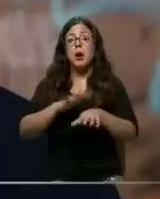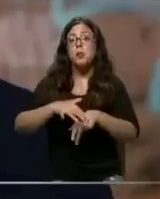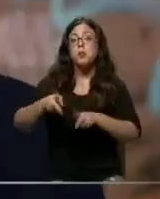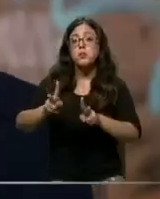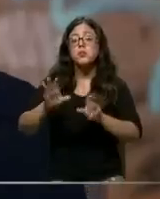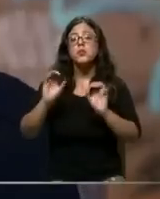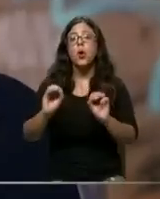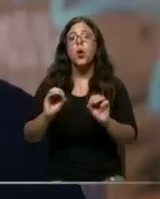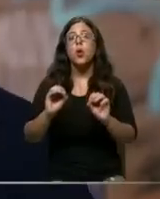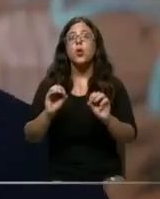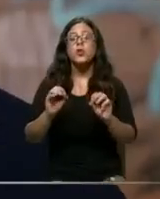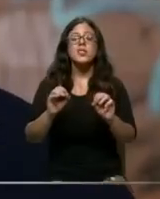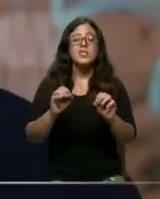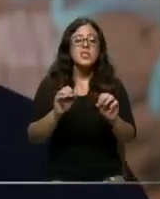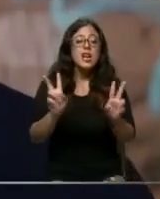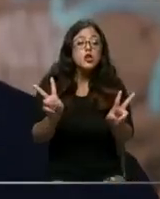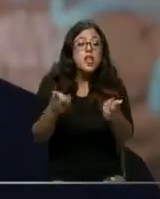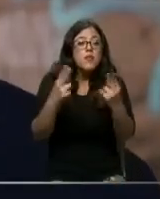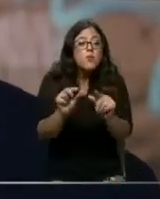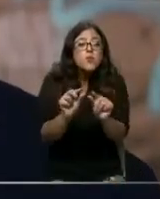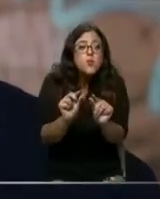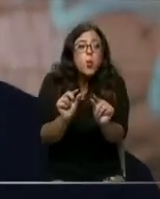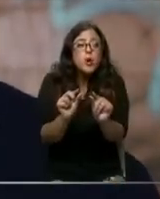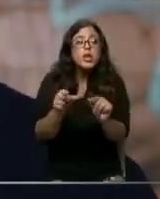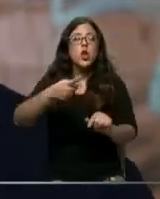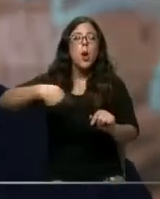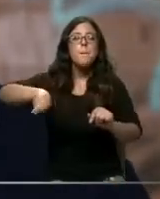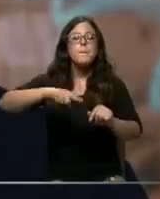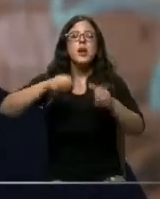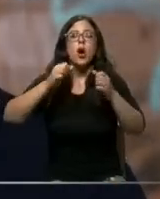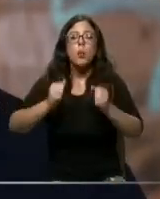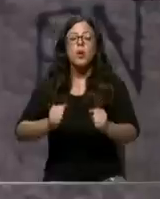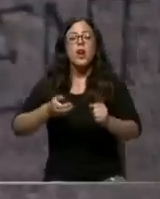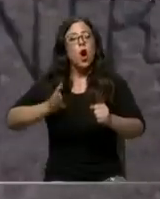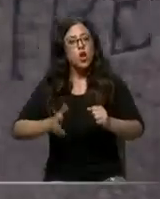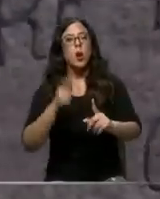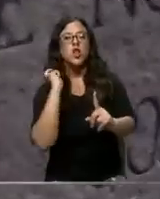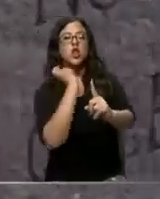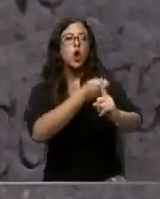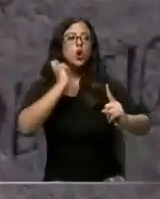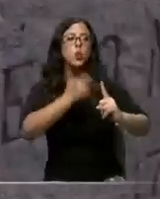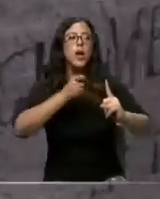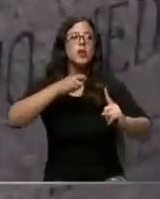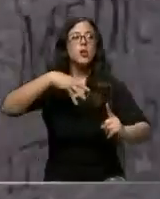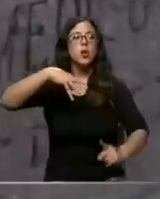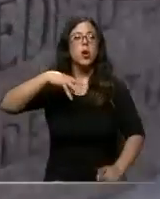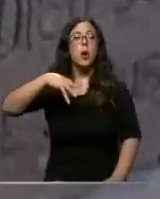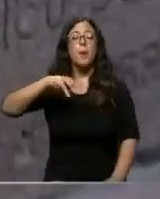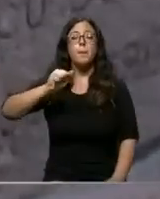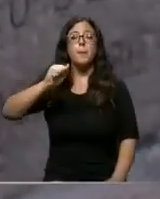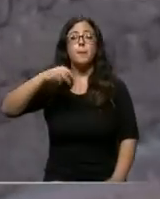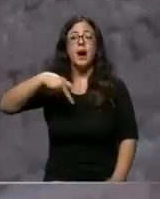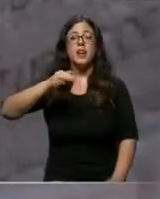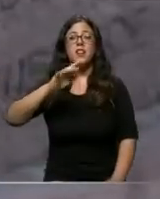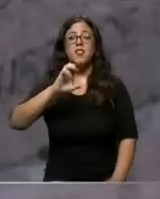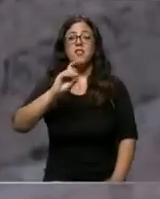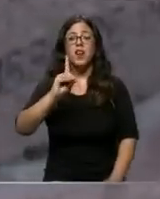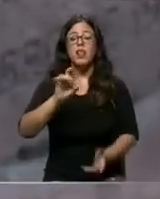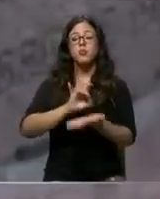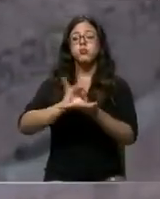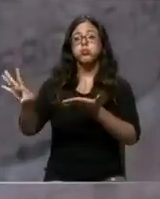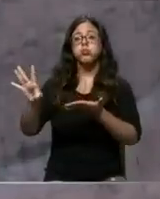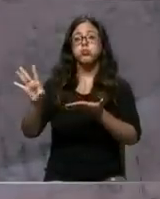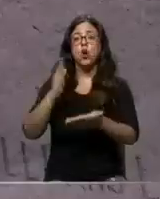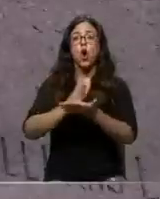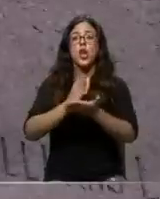los mejoraban un poco, digamos, para que pudieran seguirlos torturando. Manfred Jürgensen fue expulsado del colegio médico en la